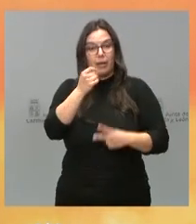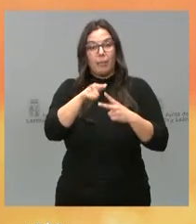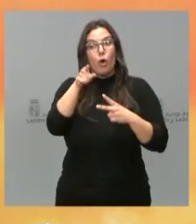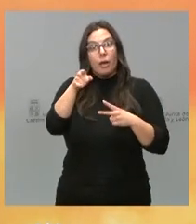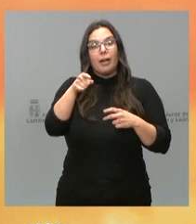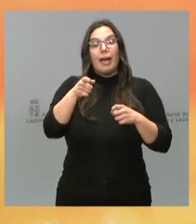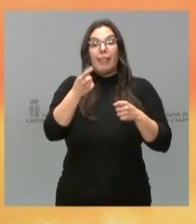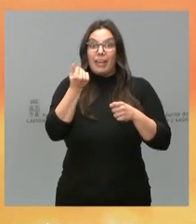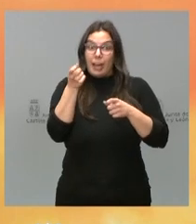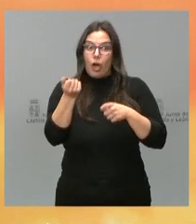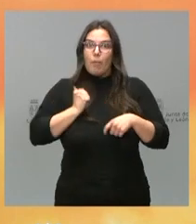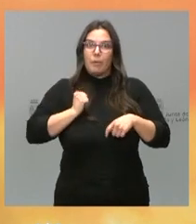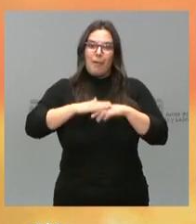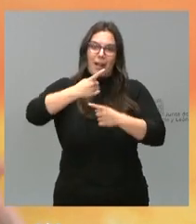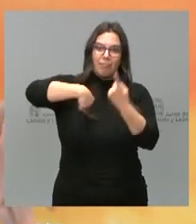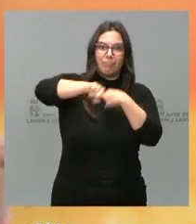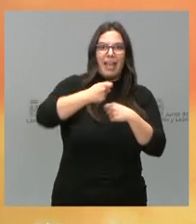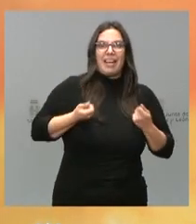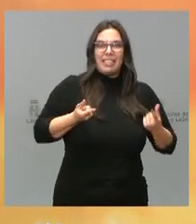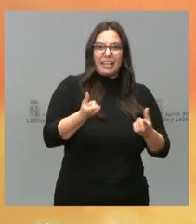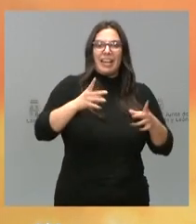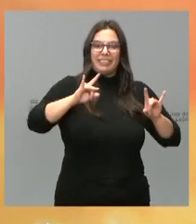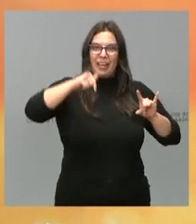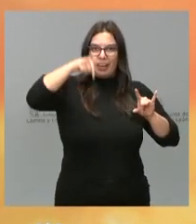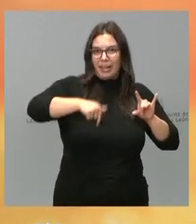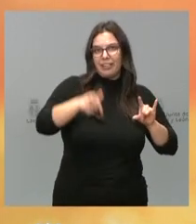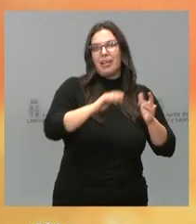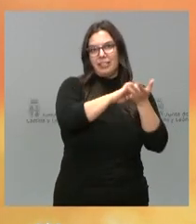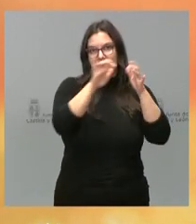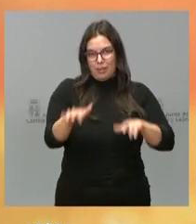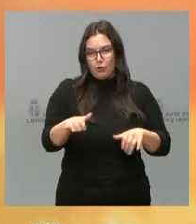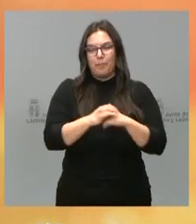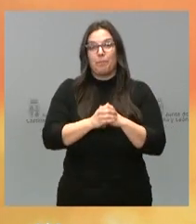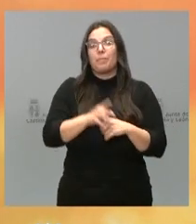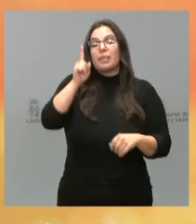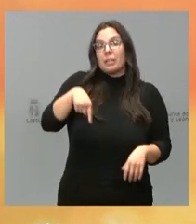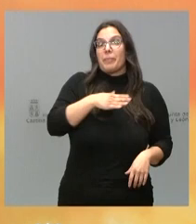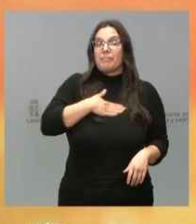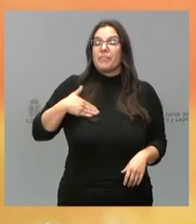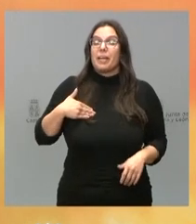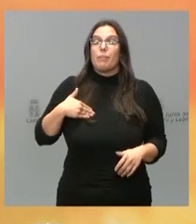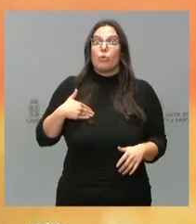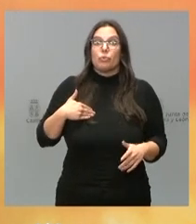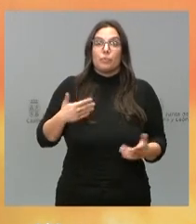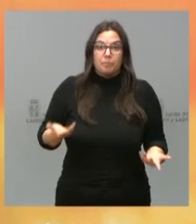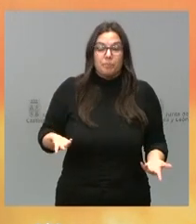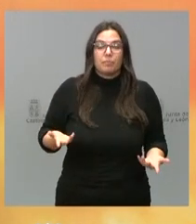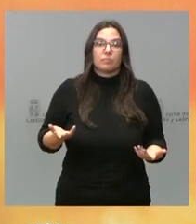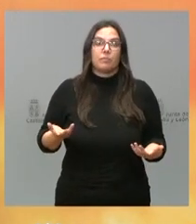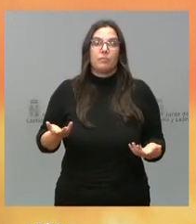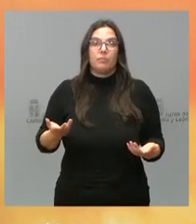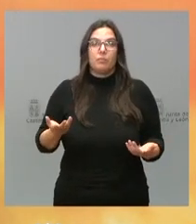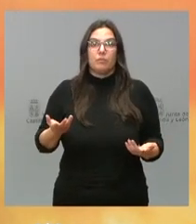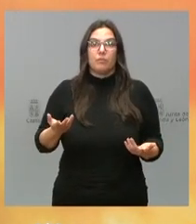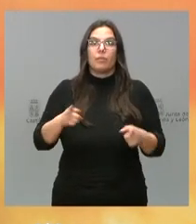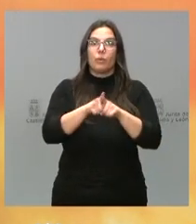comercio de Castilla y león al mismo tiempo lo que buscamos es por tanto que